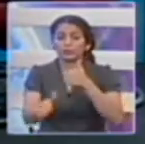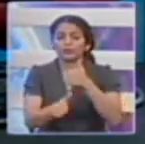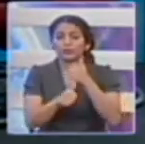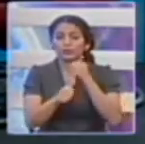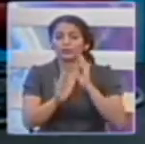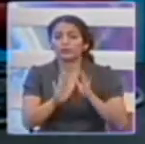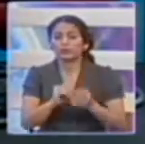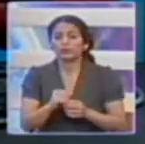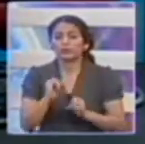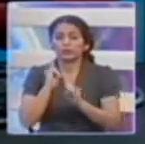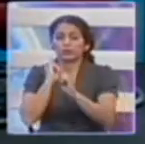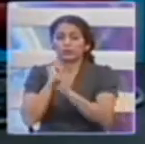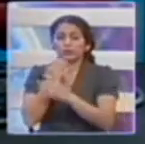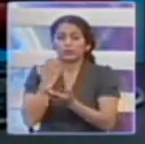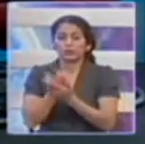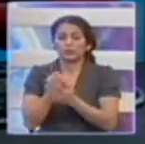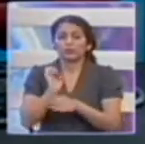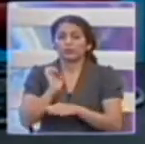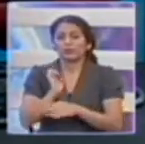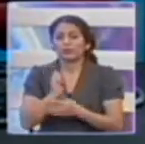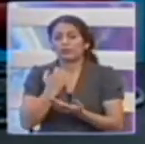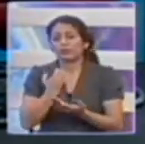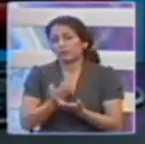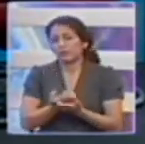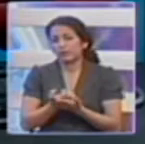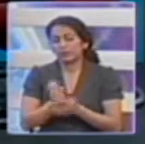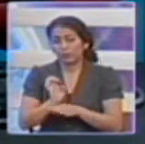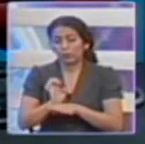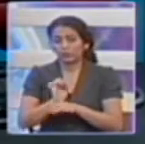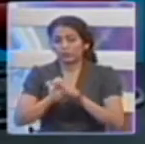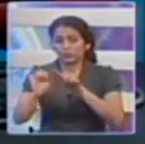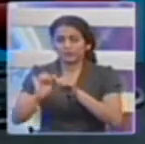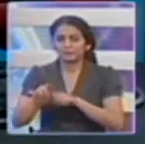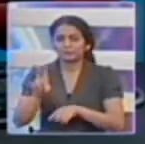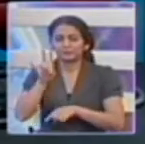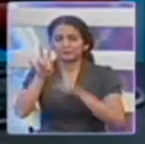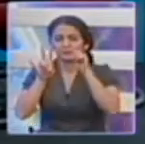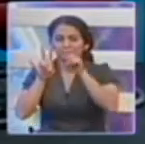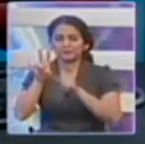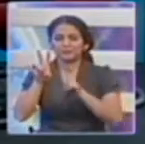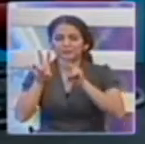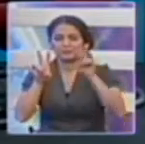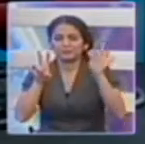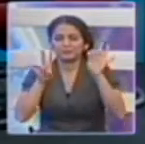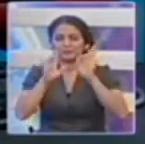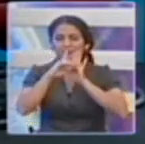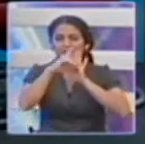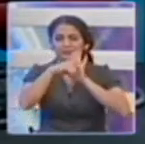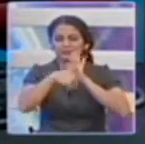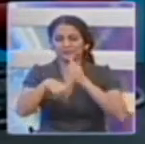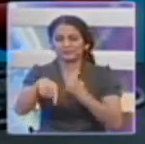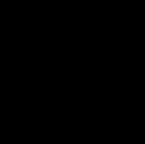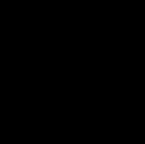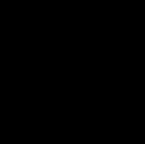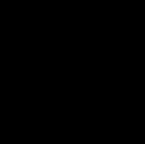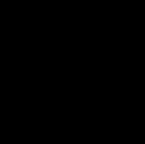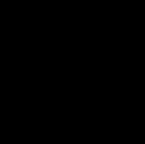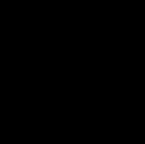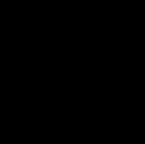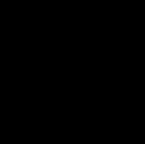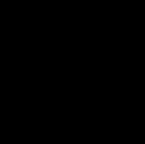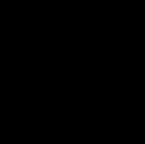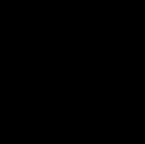Economía Política. Son las 7 de la mañana con 29 minutos. Vamos a hacer una pausa. Enseguida regresamos. No se vayan.